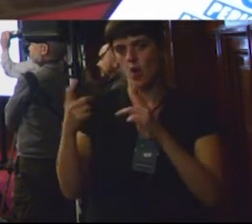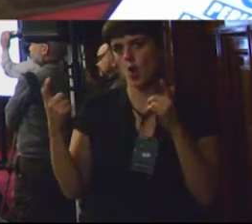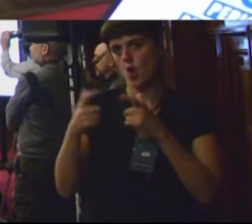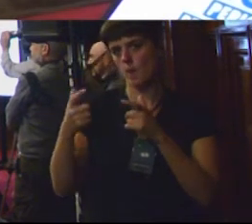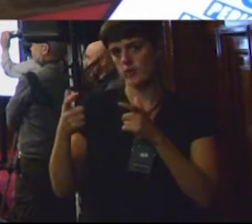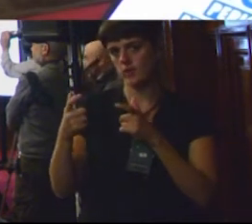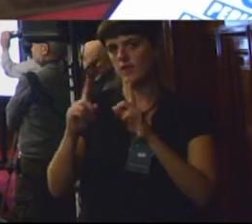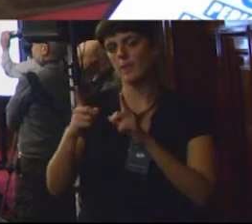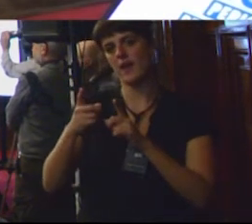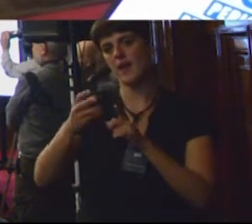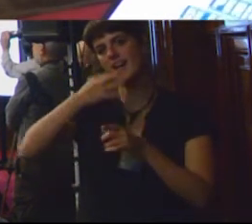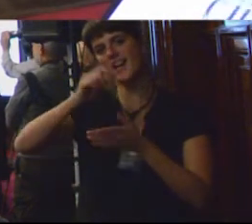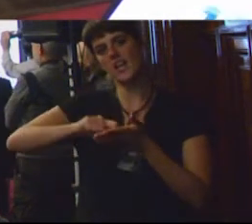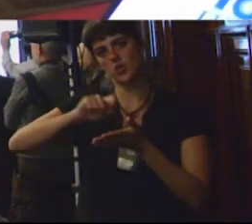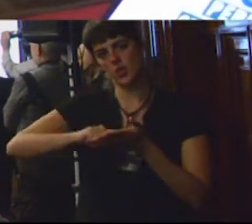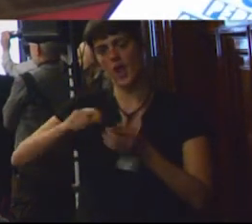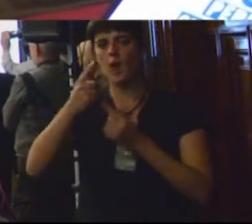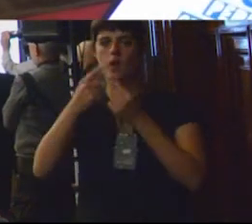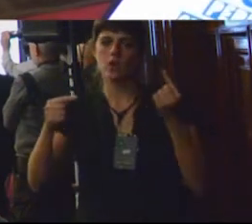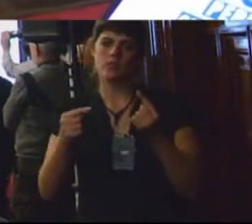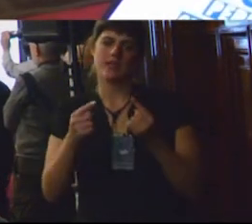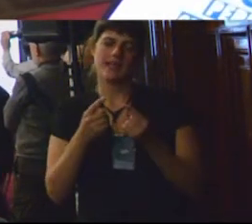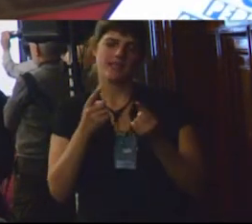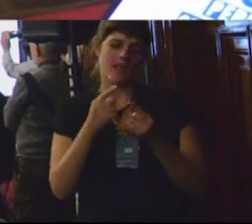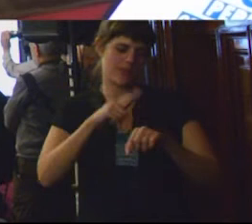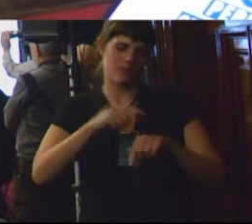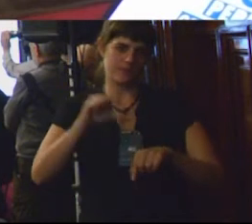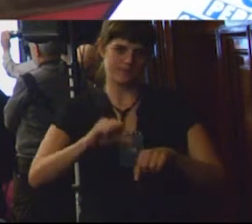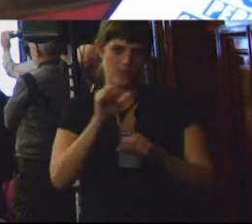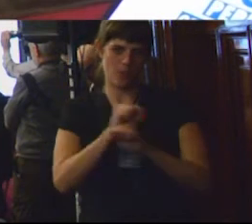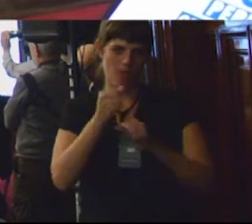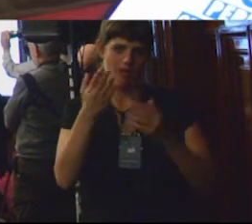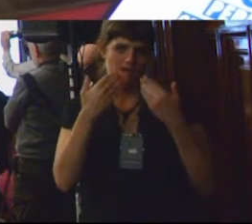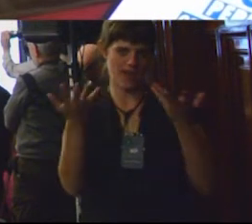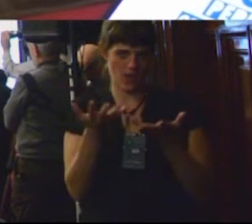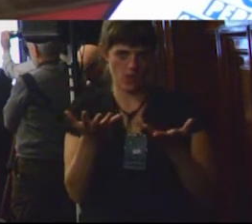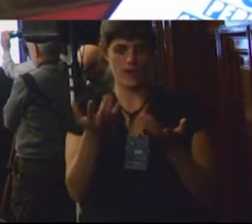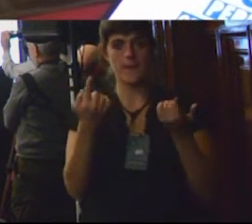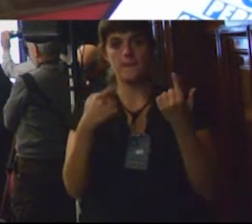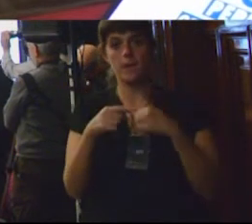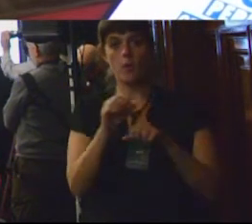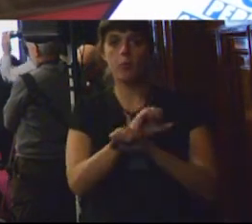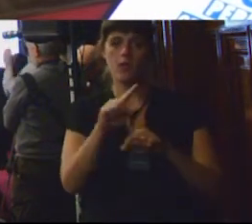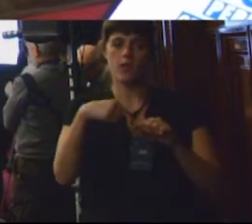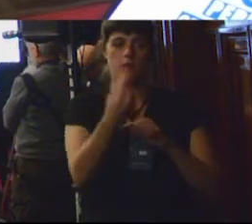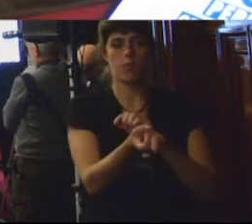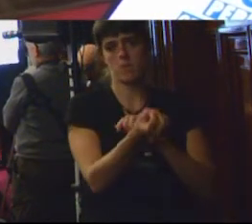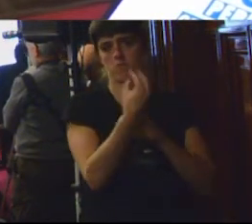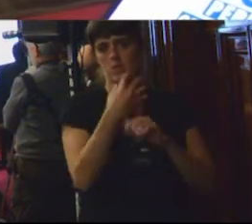relatora que no será posible abordar, pero que se nos puede hacer llegar por escrito, pero